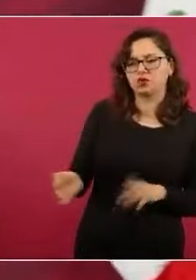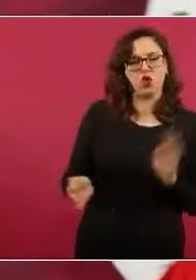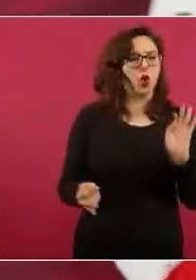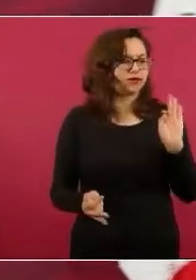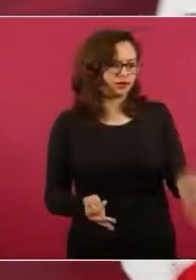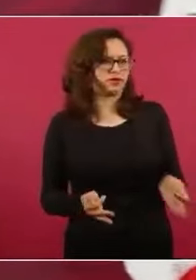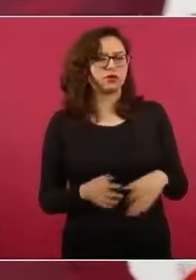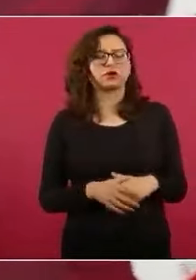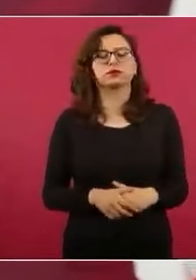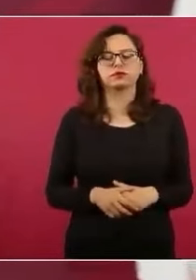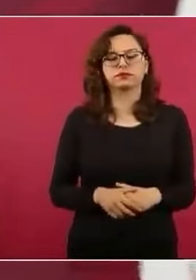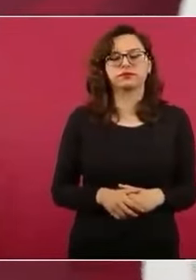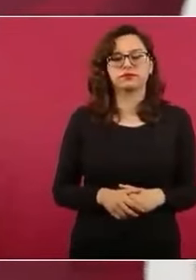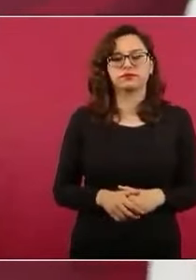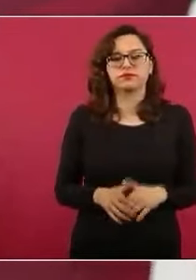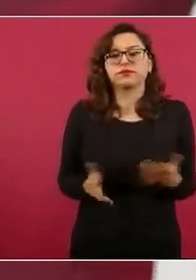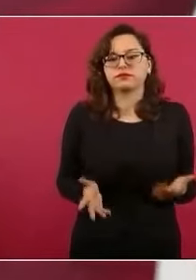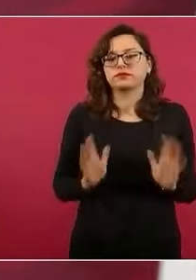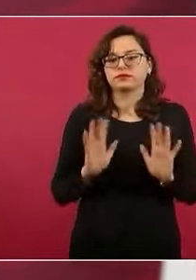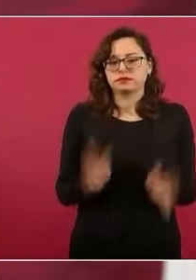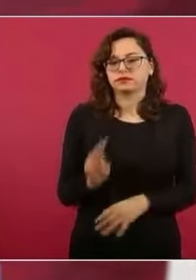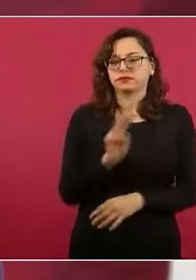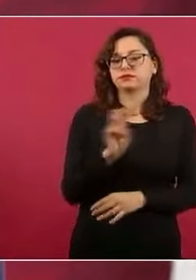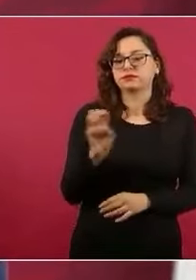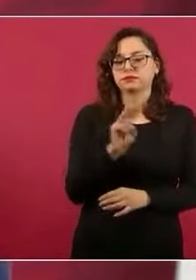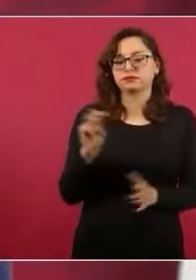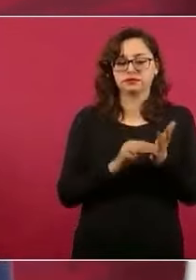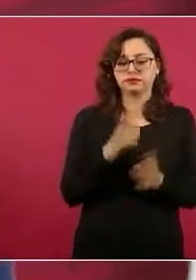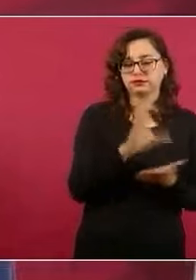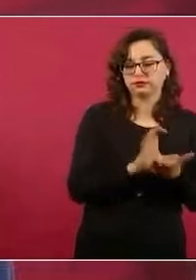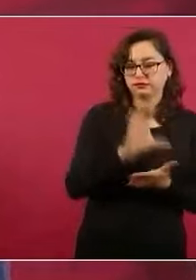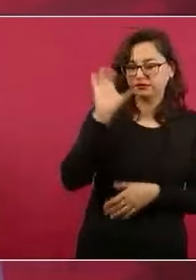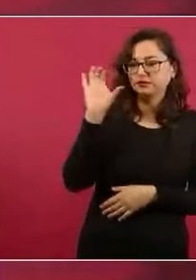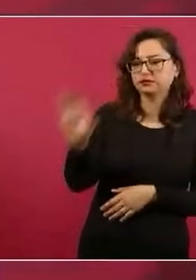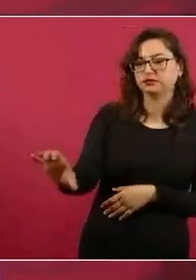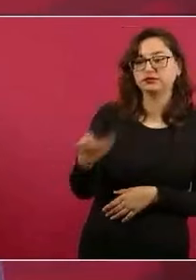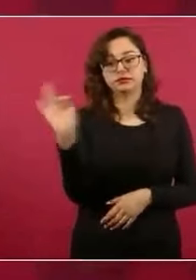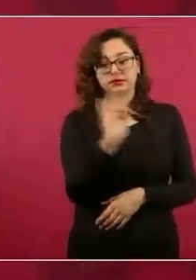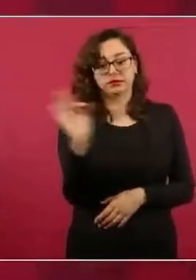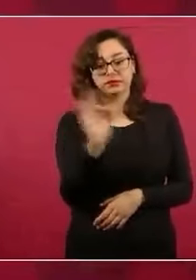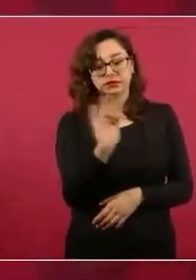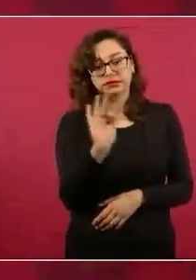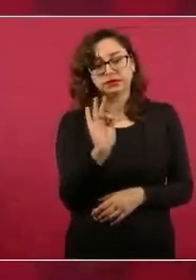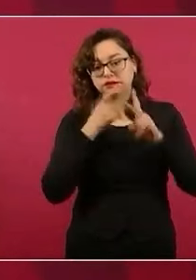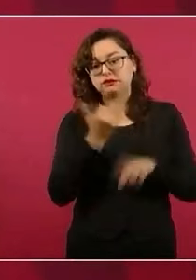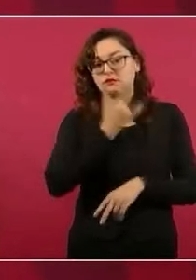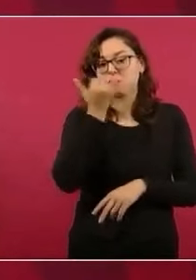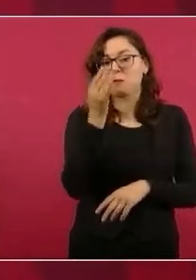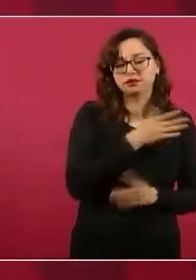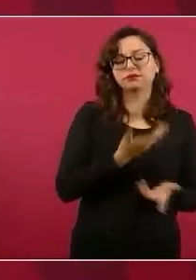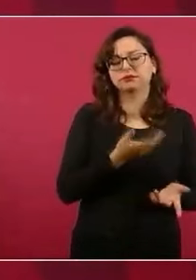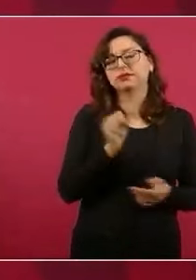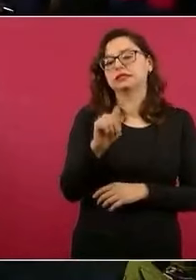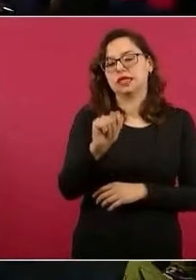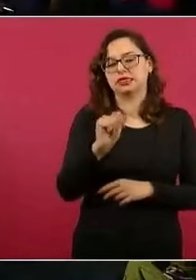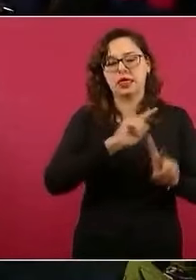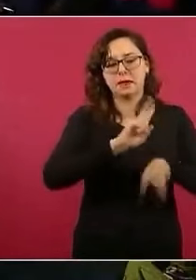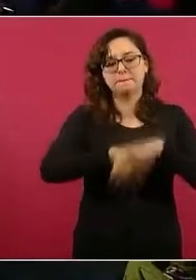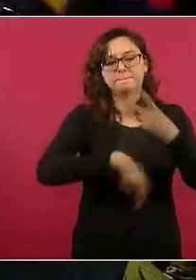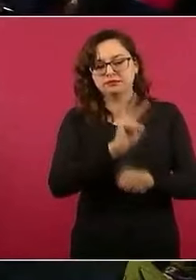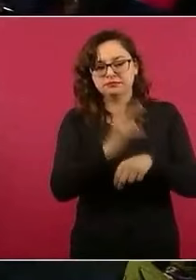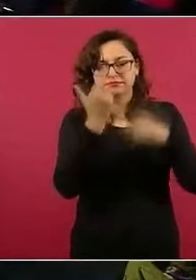les entregaron los 300 mil pesos, pero puede ser más o puede ser eso, lo va a decidir el SAT. Y sí